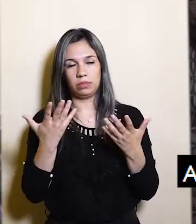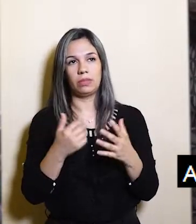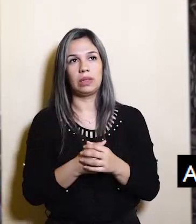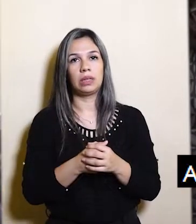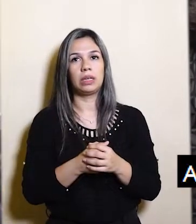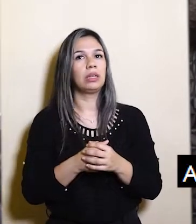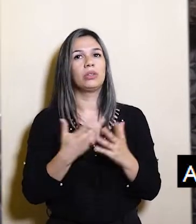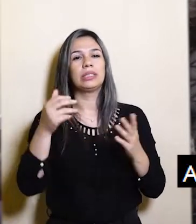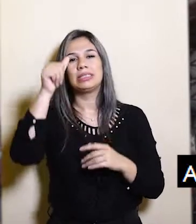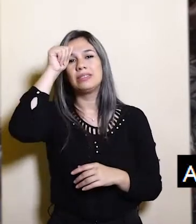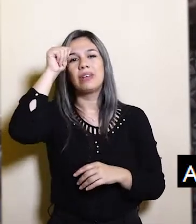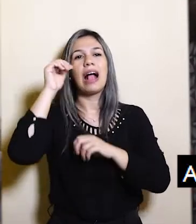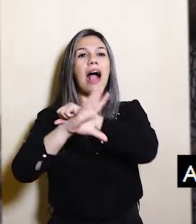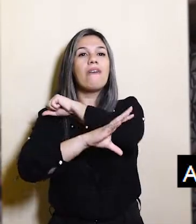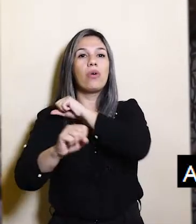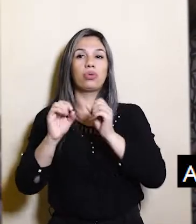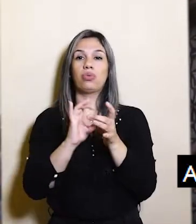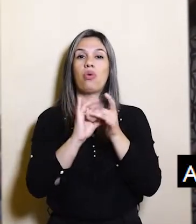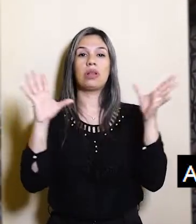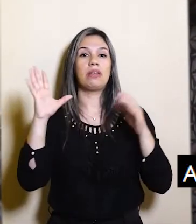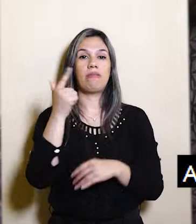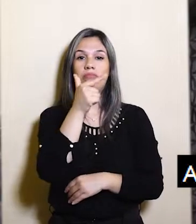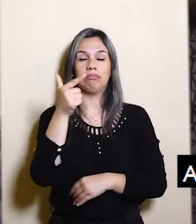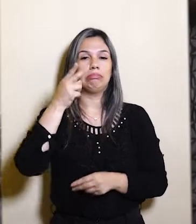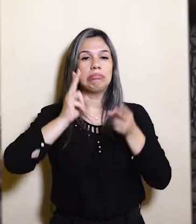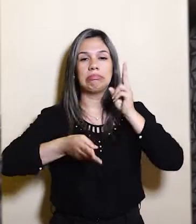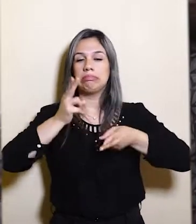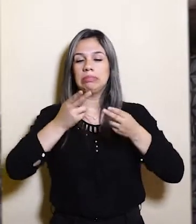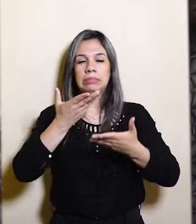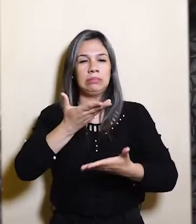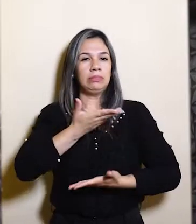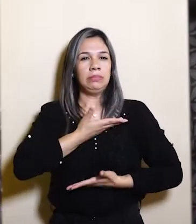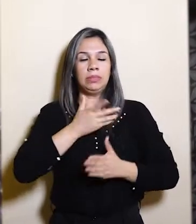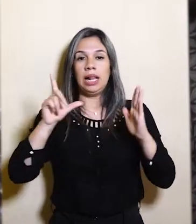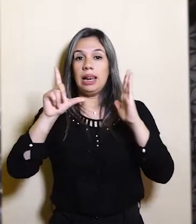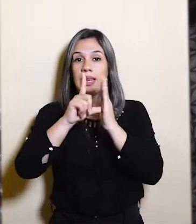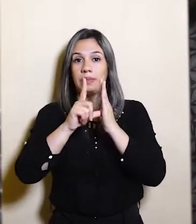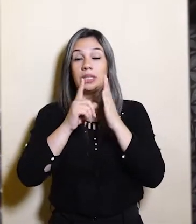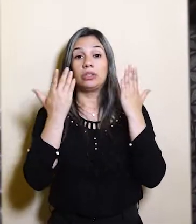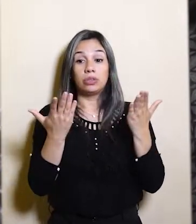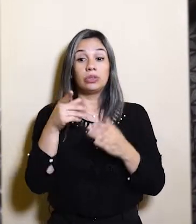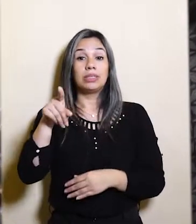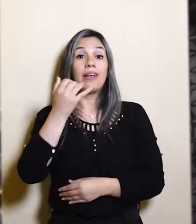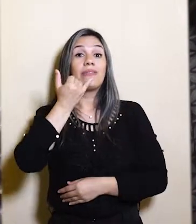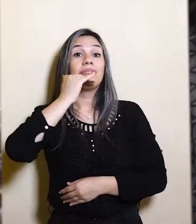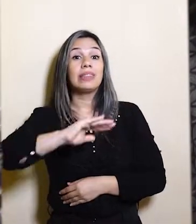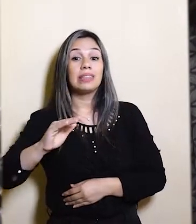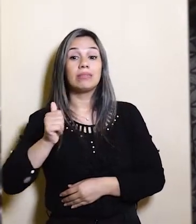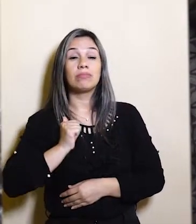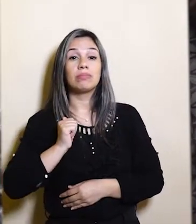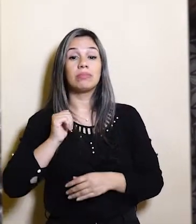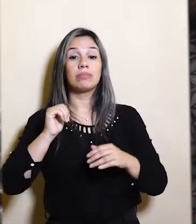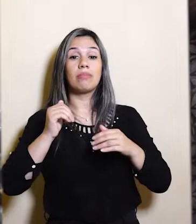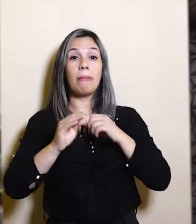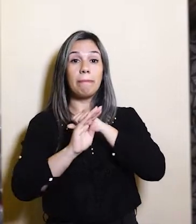el acceso es muy limitado, pero por ejemplo, aún con este acceso limitado, las niñas que resultan embarazadas producto de esta